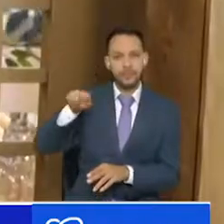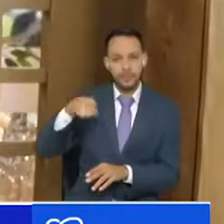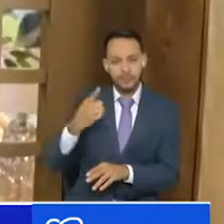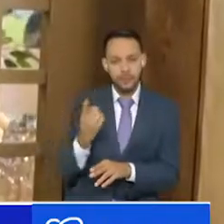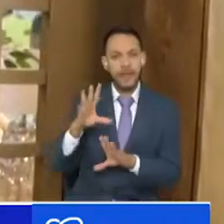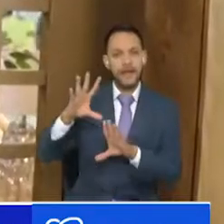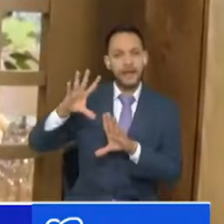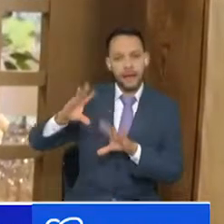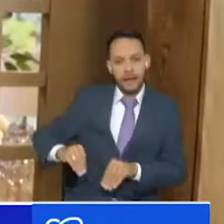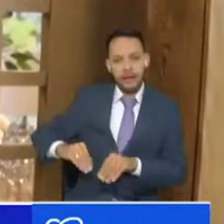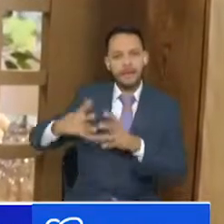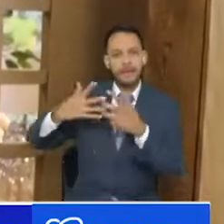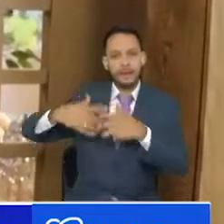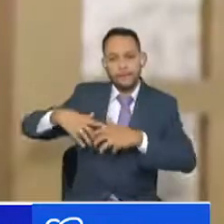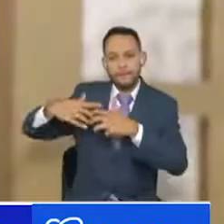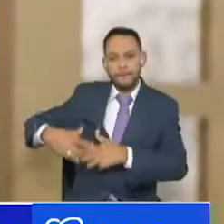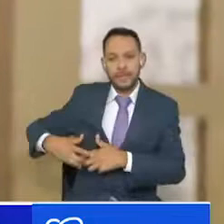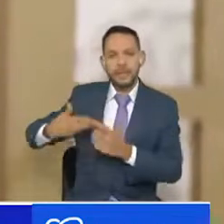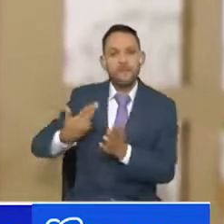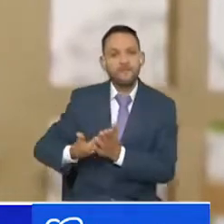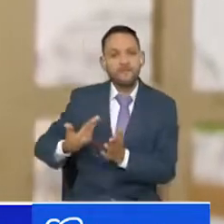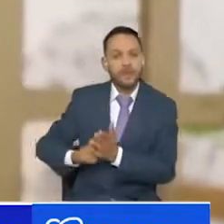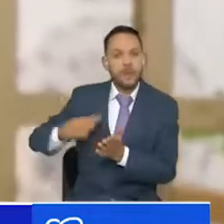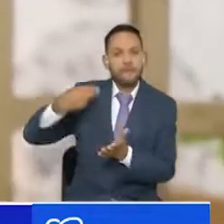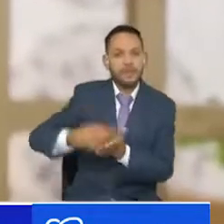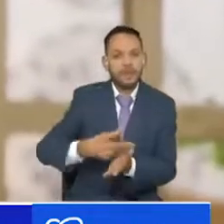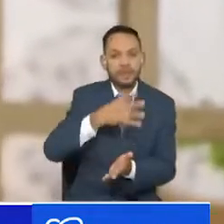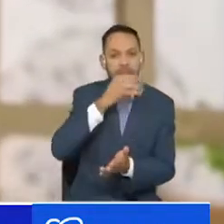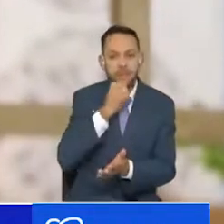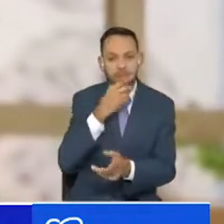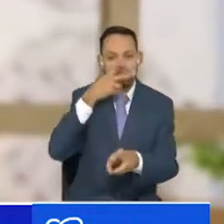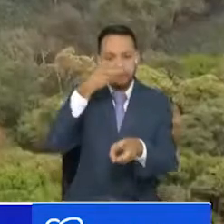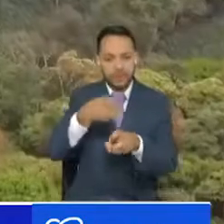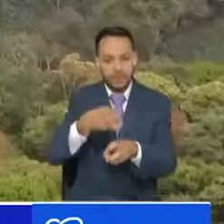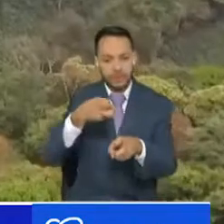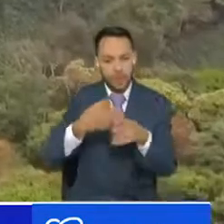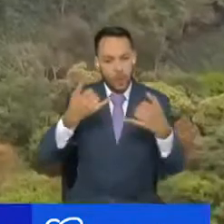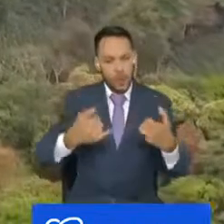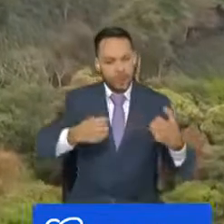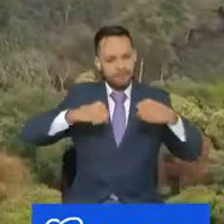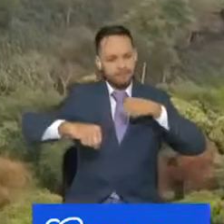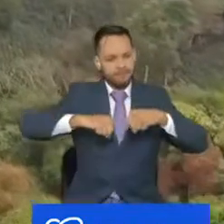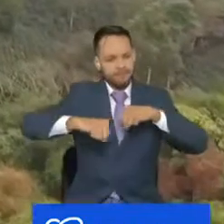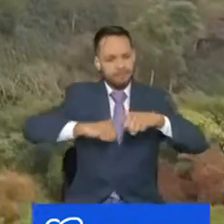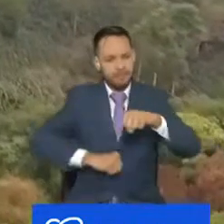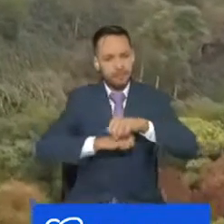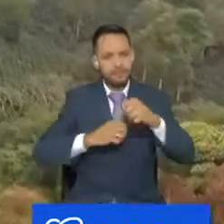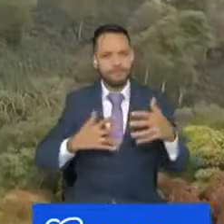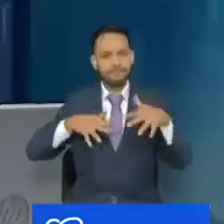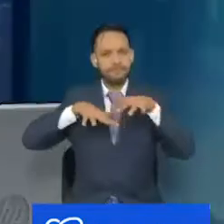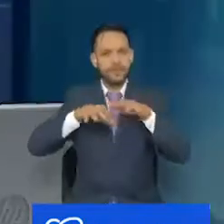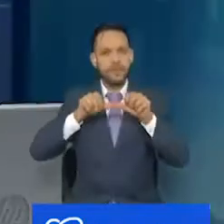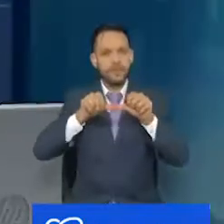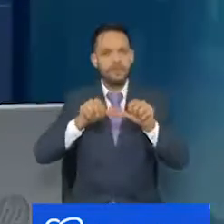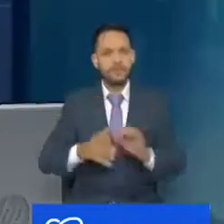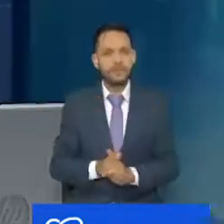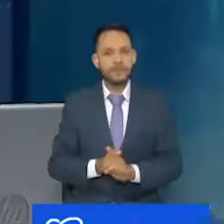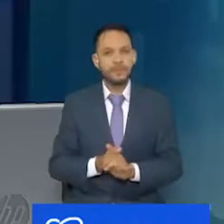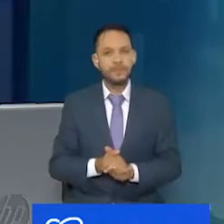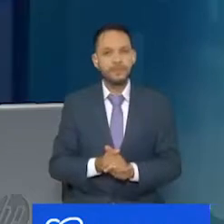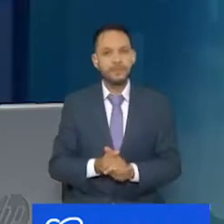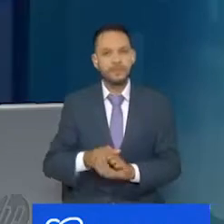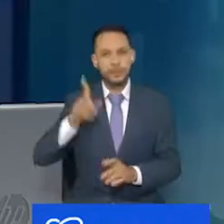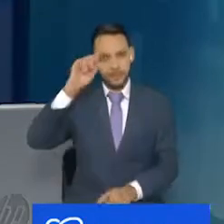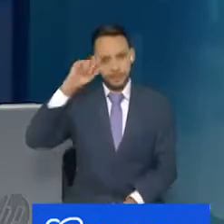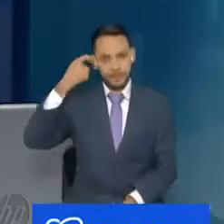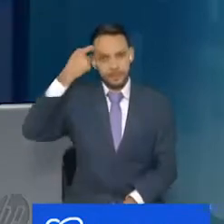corre al final el objetivo ahora es trabajar unidos y de forma articulada por el departamento el